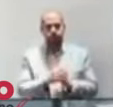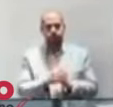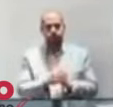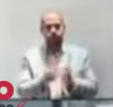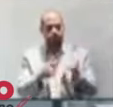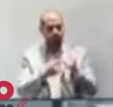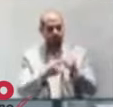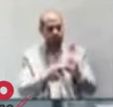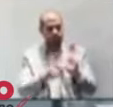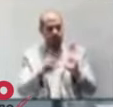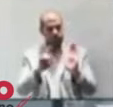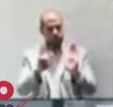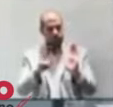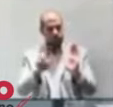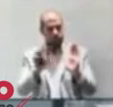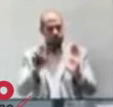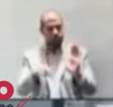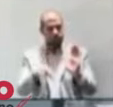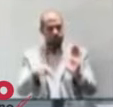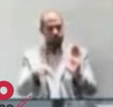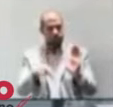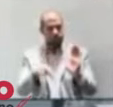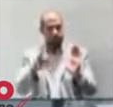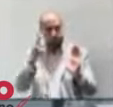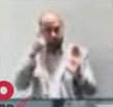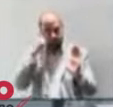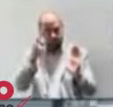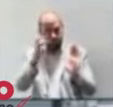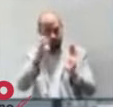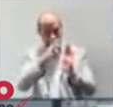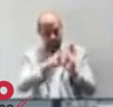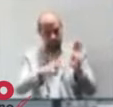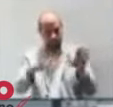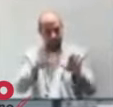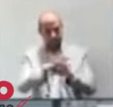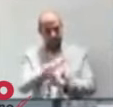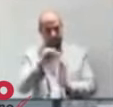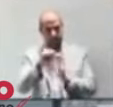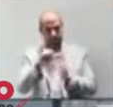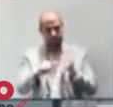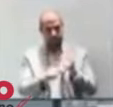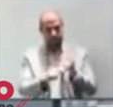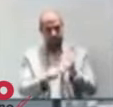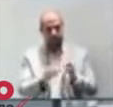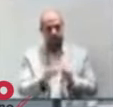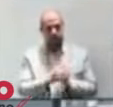dictamen con minuta de decreto por el que se reforman los artículos